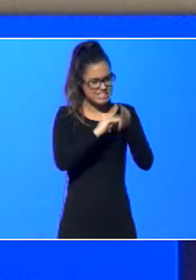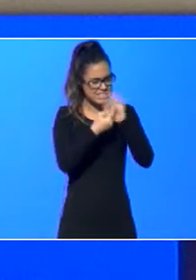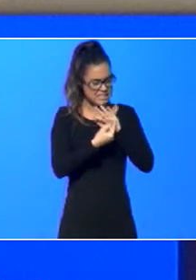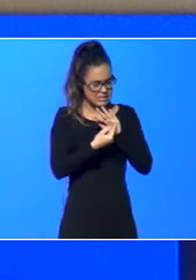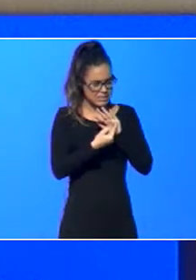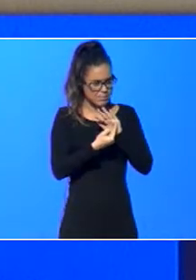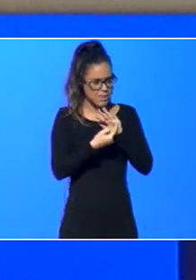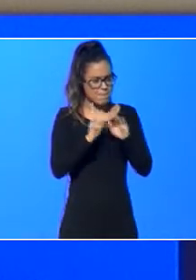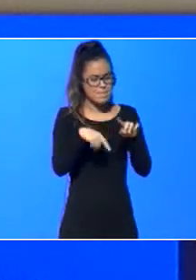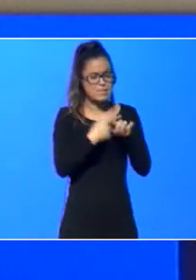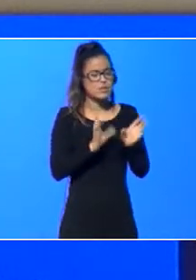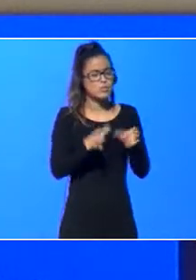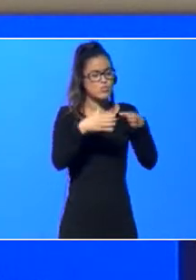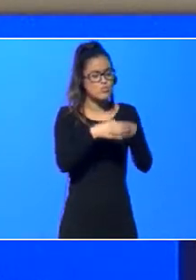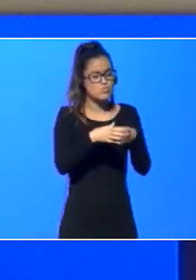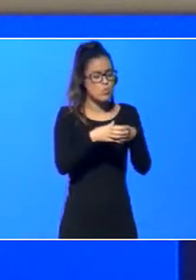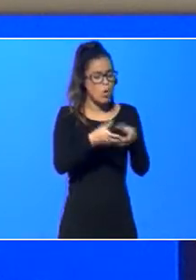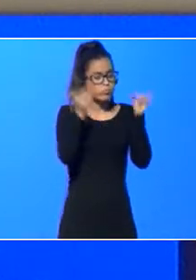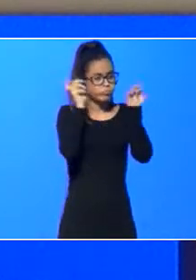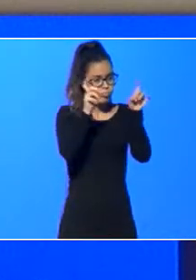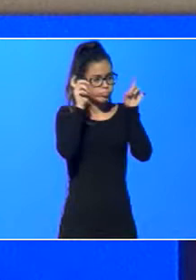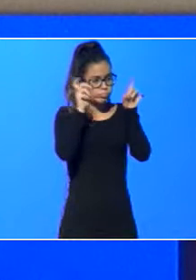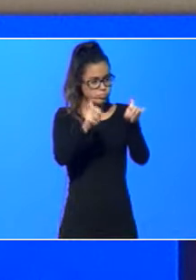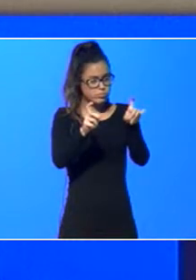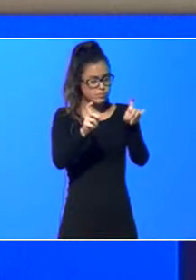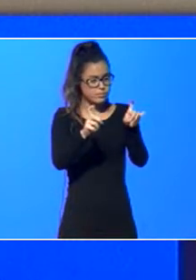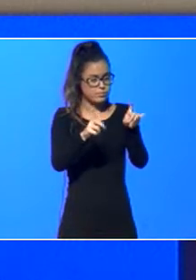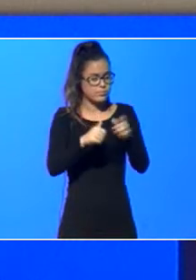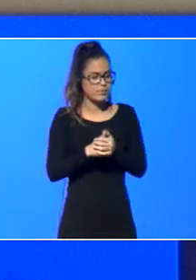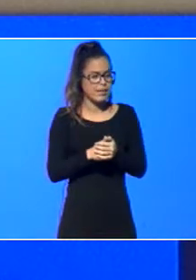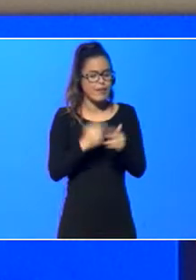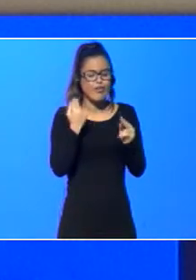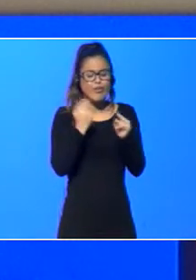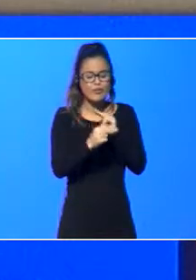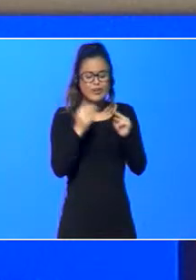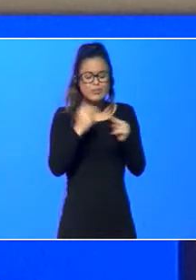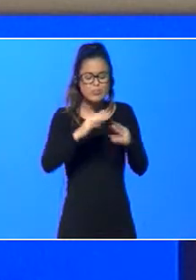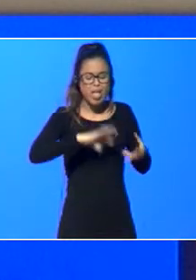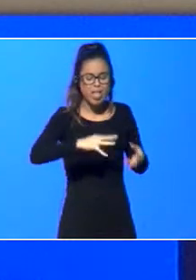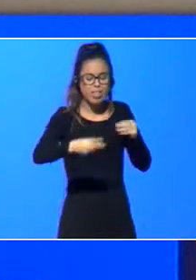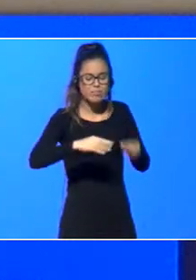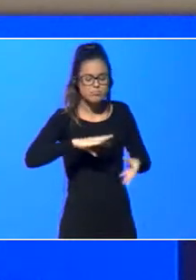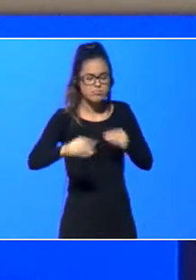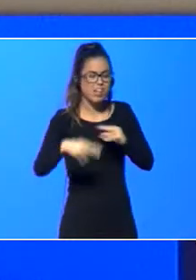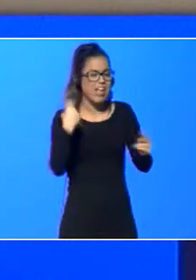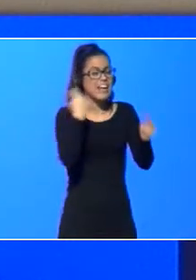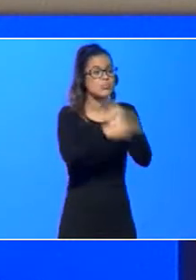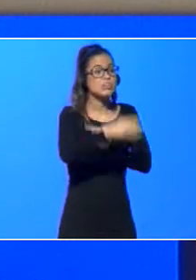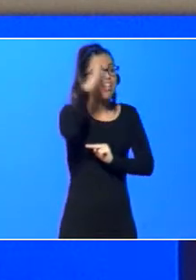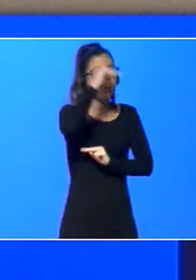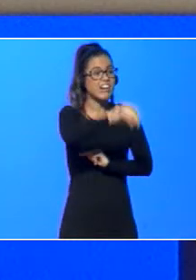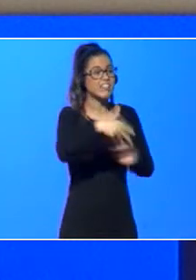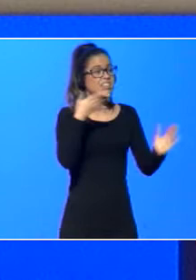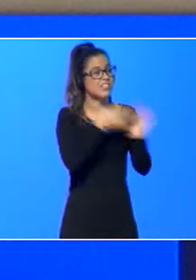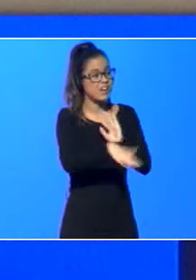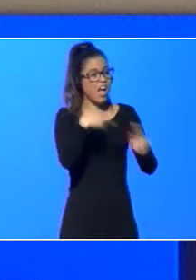los equipos docentes, que hagan respuestas adecuadas. Una respuesta inteligente no es una buena,